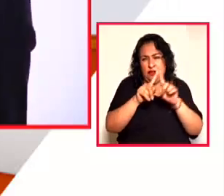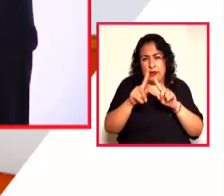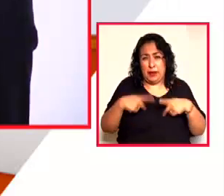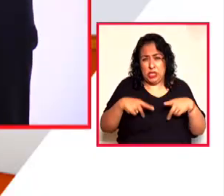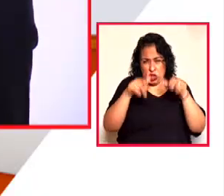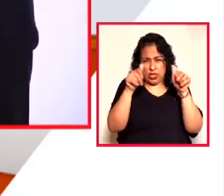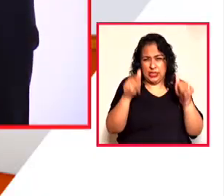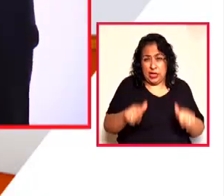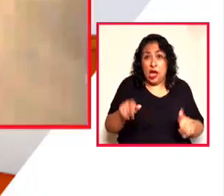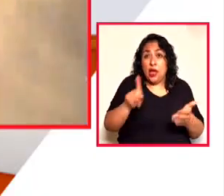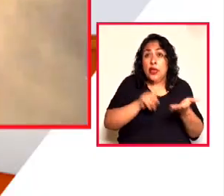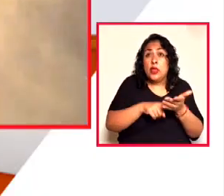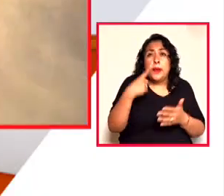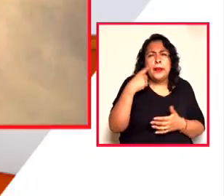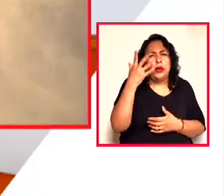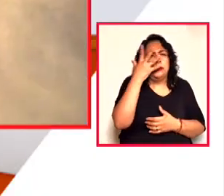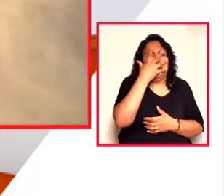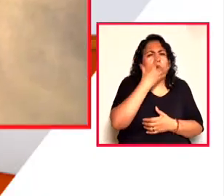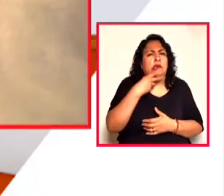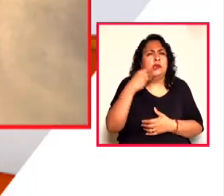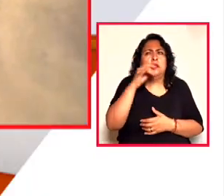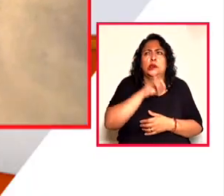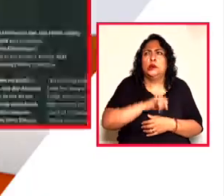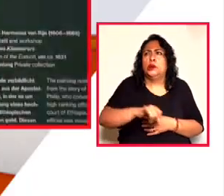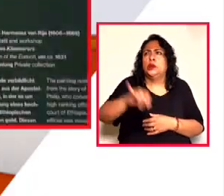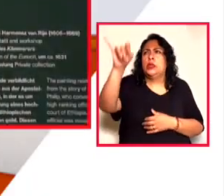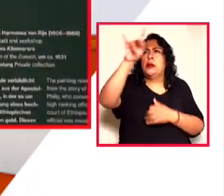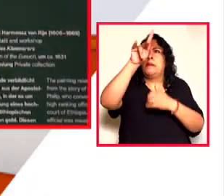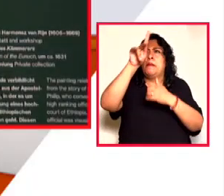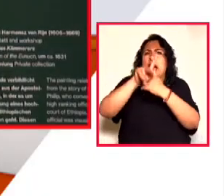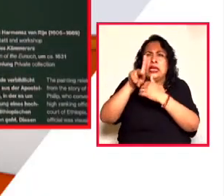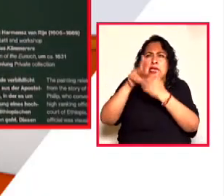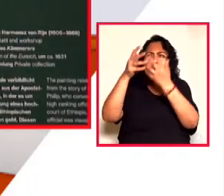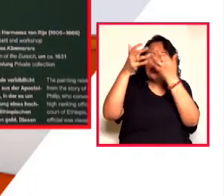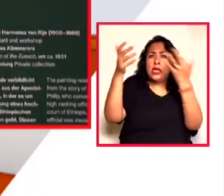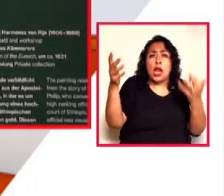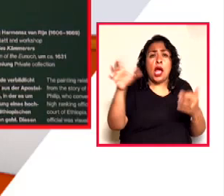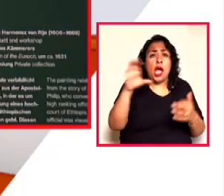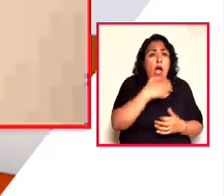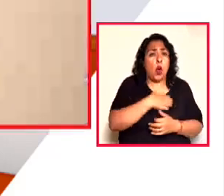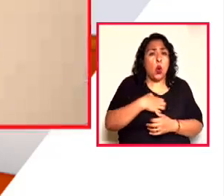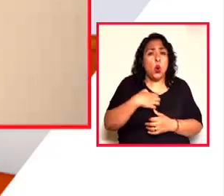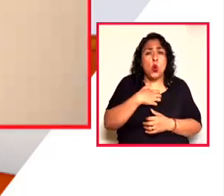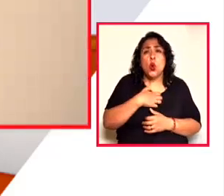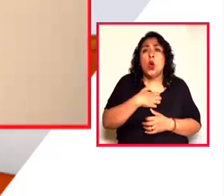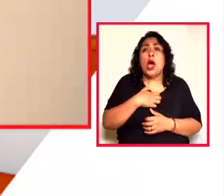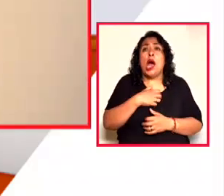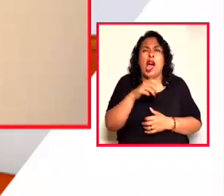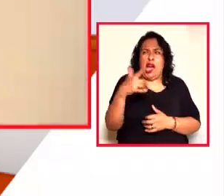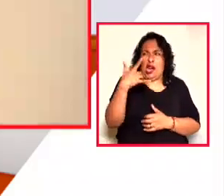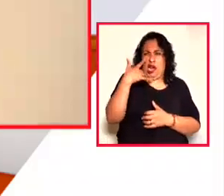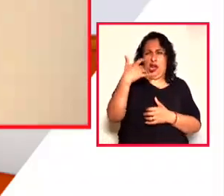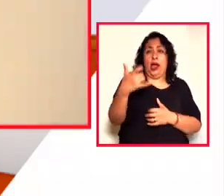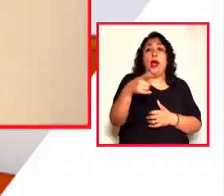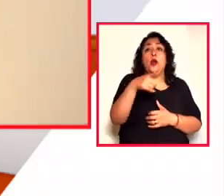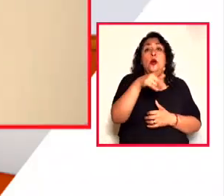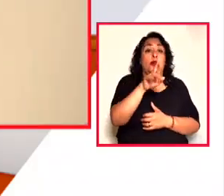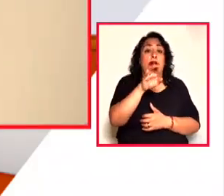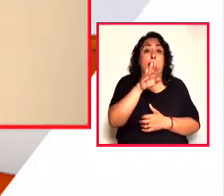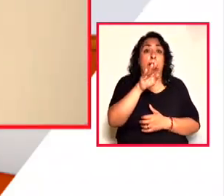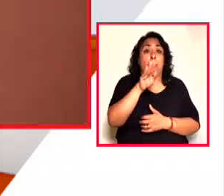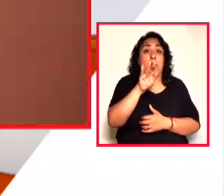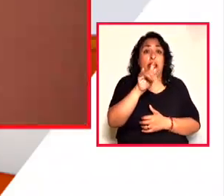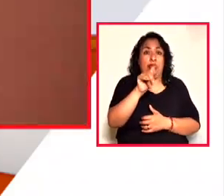plasmada la fascinación por las tierras lejanas y el entusiasmo por lo exótico. De Rembrandt se pueden apreciar